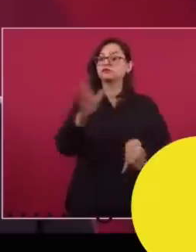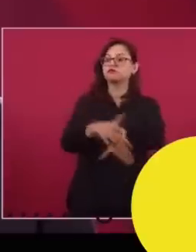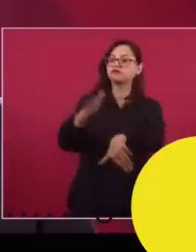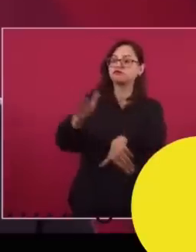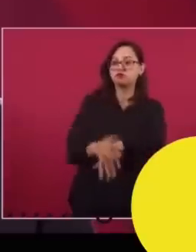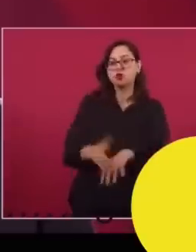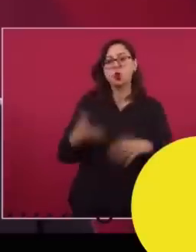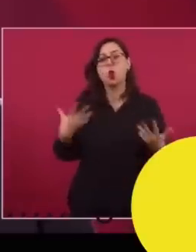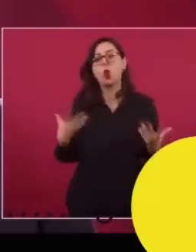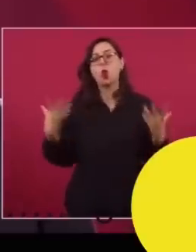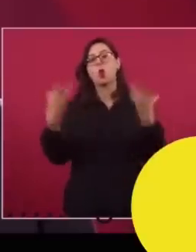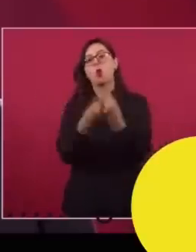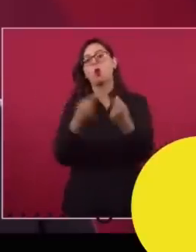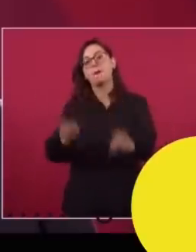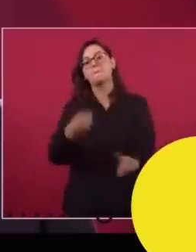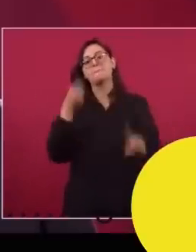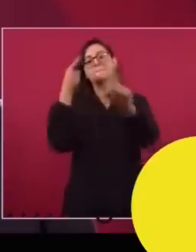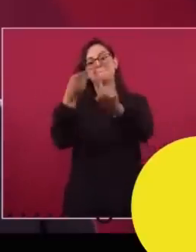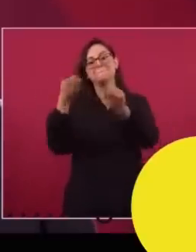construyamos la paz.